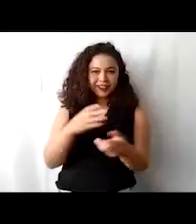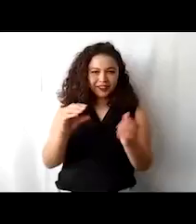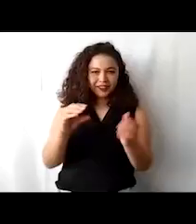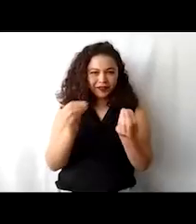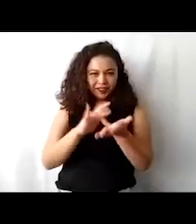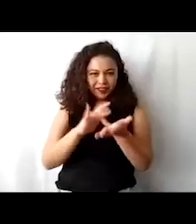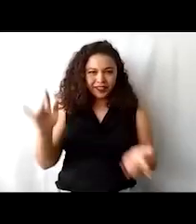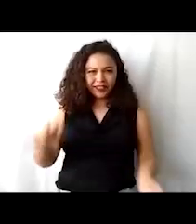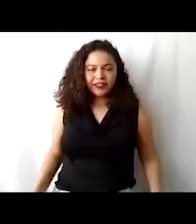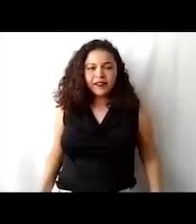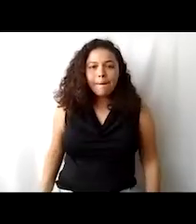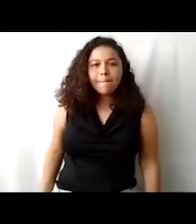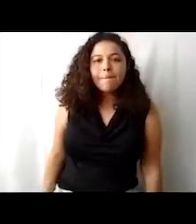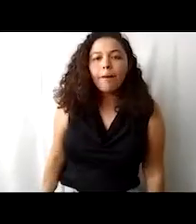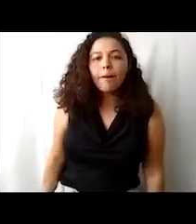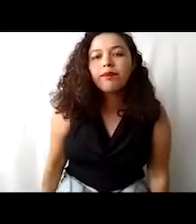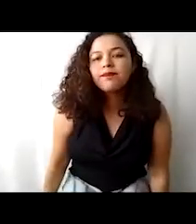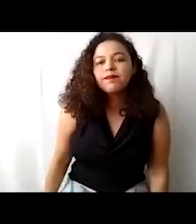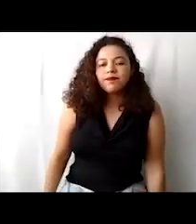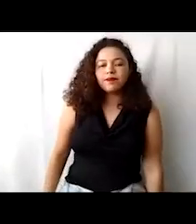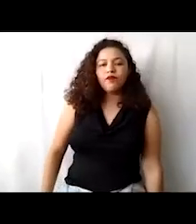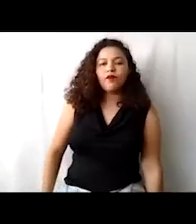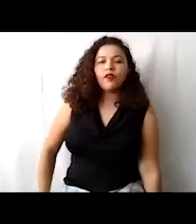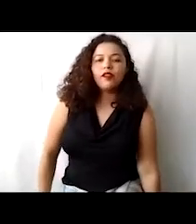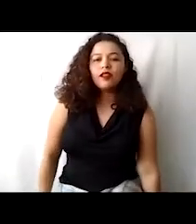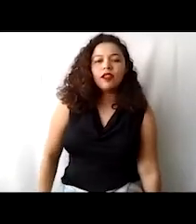Pues siempre es un placer estar con ustedes.